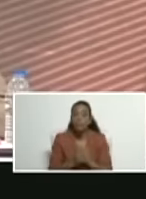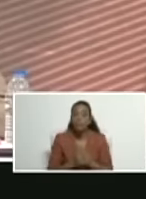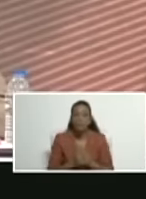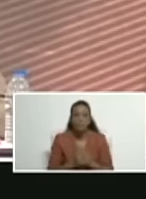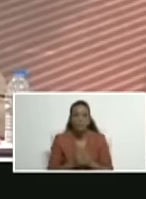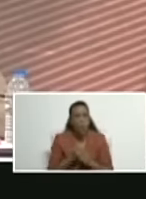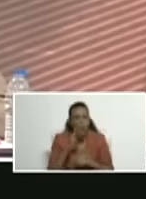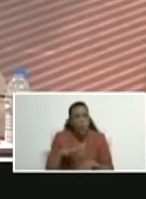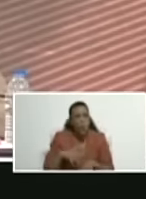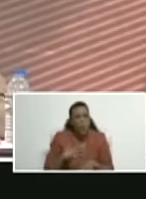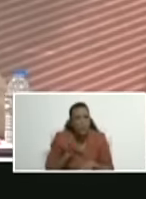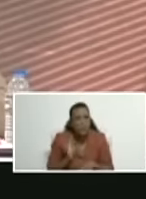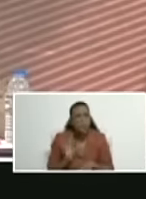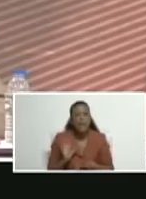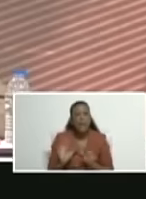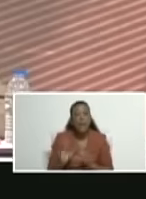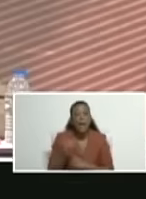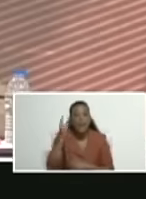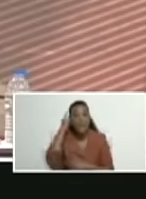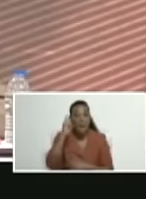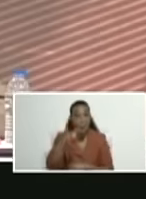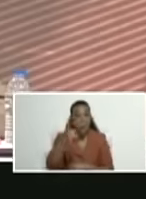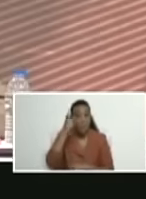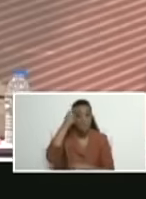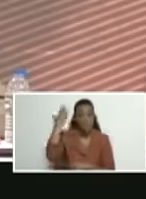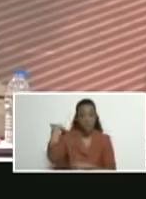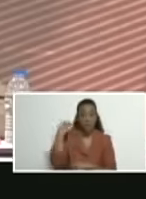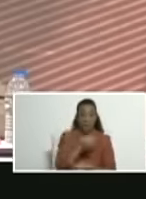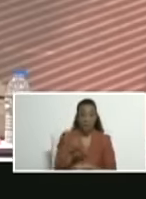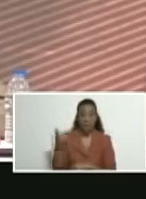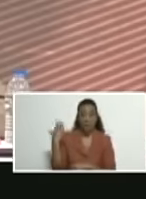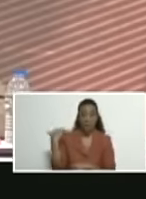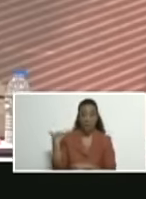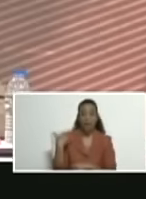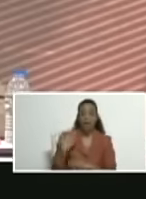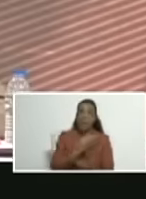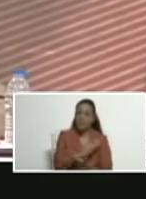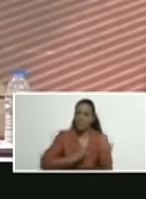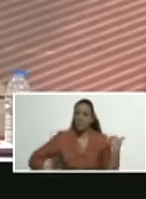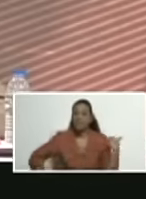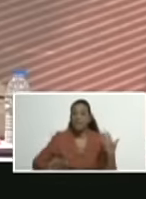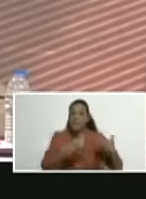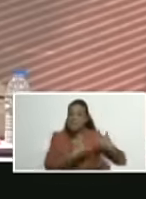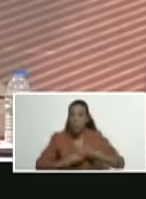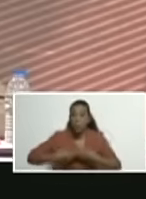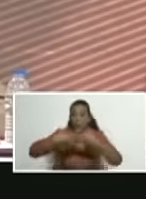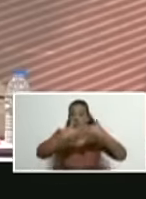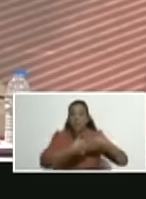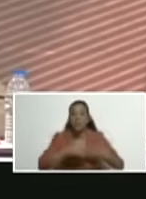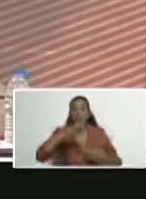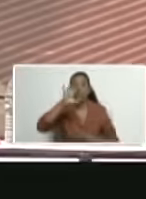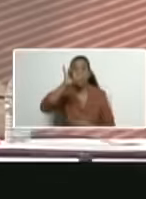Yo por eso es que le dije el lunes al presidente Biden,